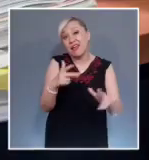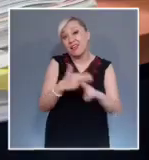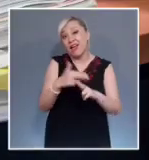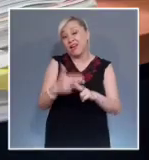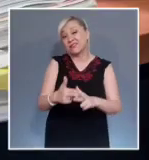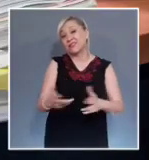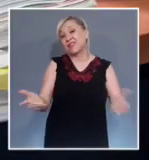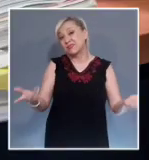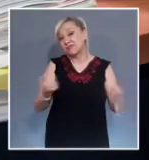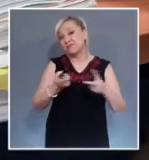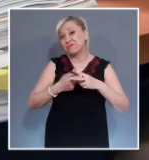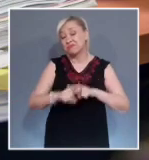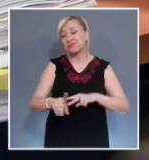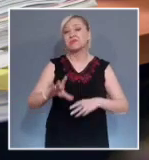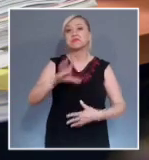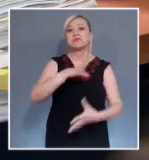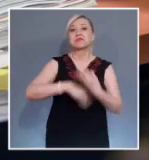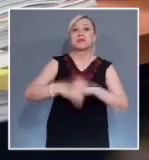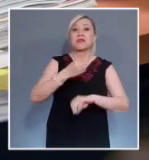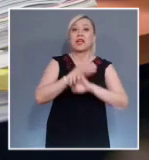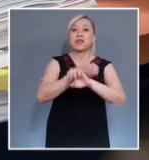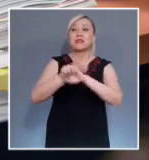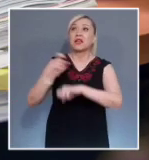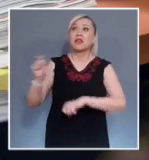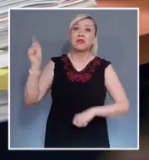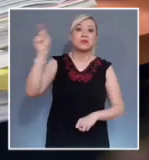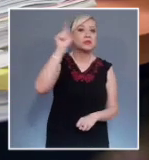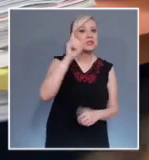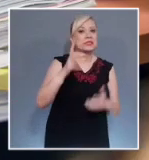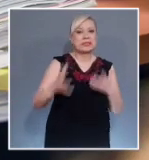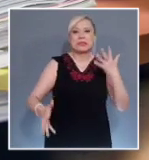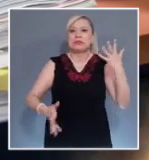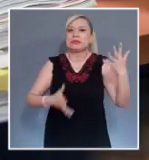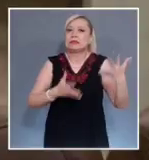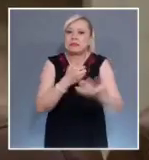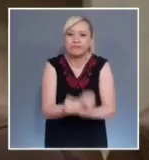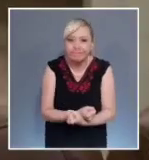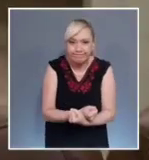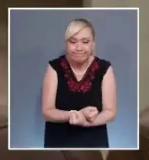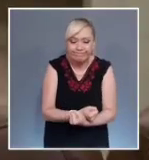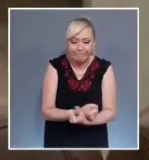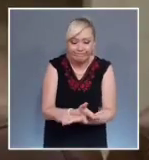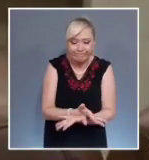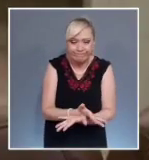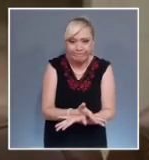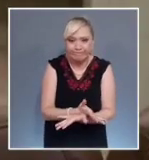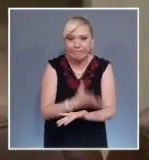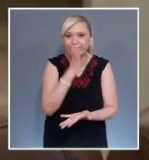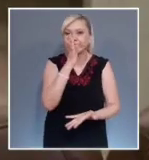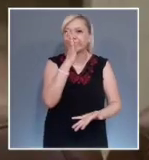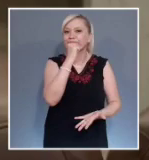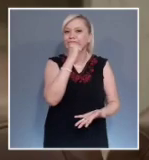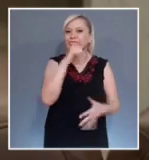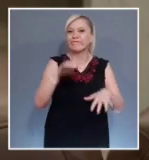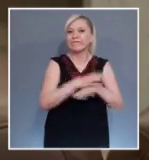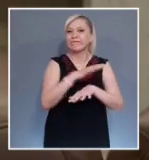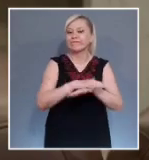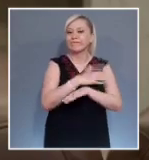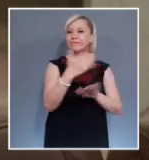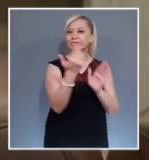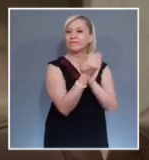estados seguirán maniatados para actualizar los códigos locales que aún tienen vigencia sobre el contenido del nuevo código Nacional de